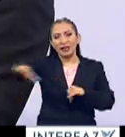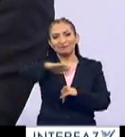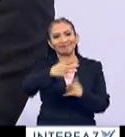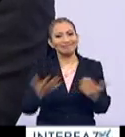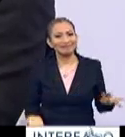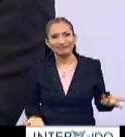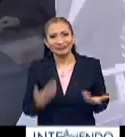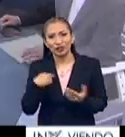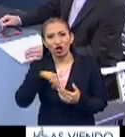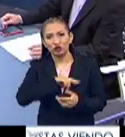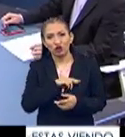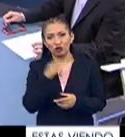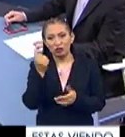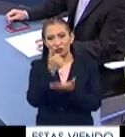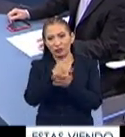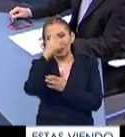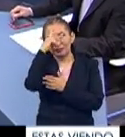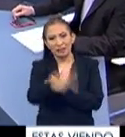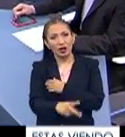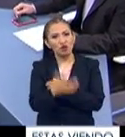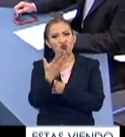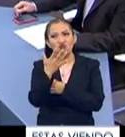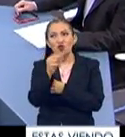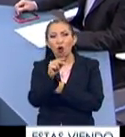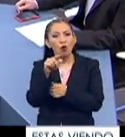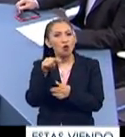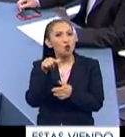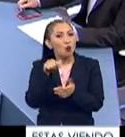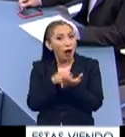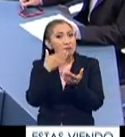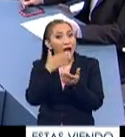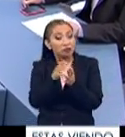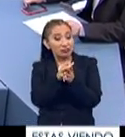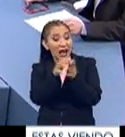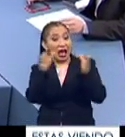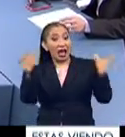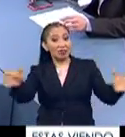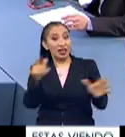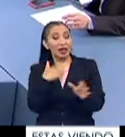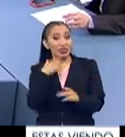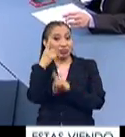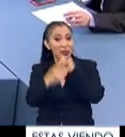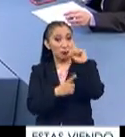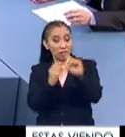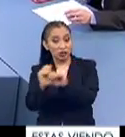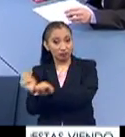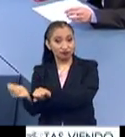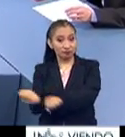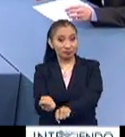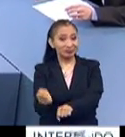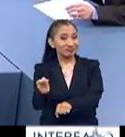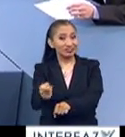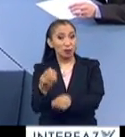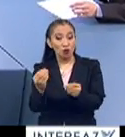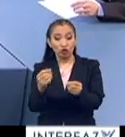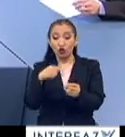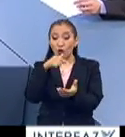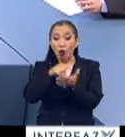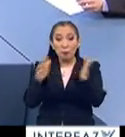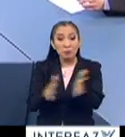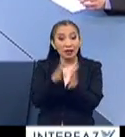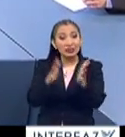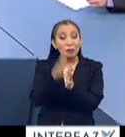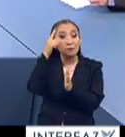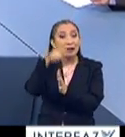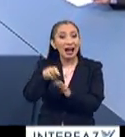La zona donde estamos en la Ciudad de México no es un lugar que tenga mucha demanda el deporte aquí, entonces no hay mucho foro de